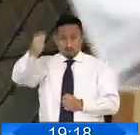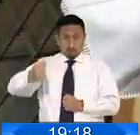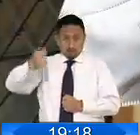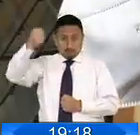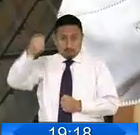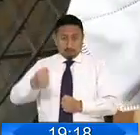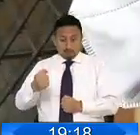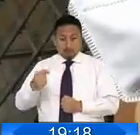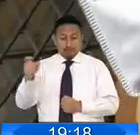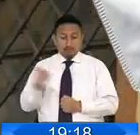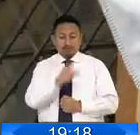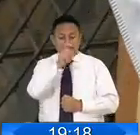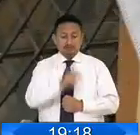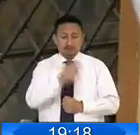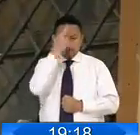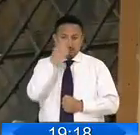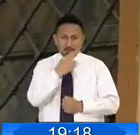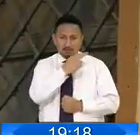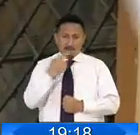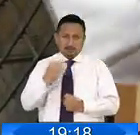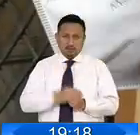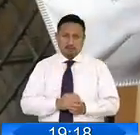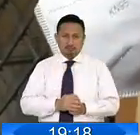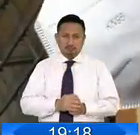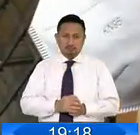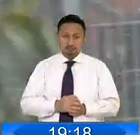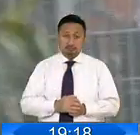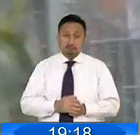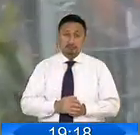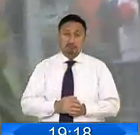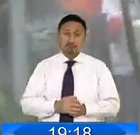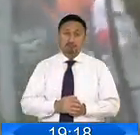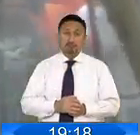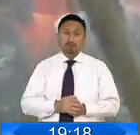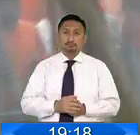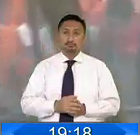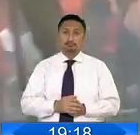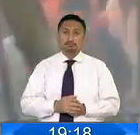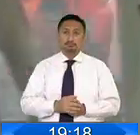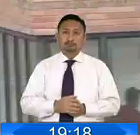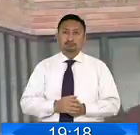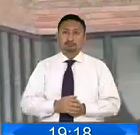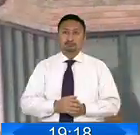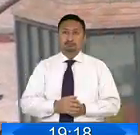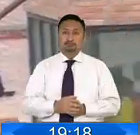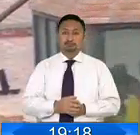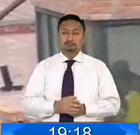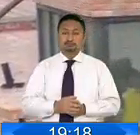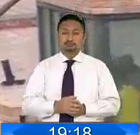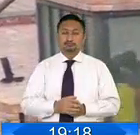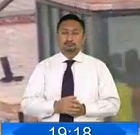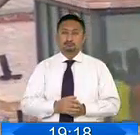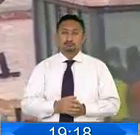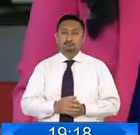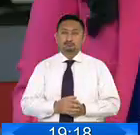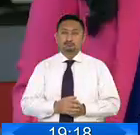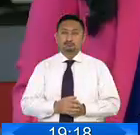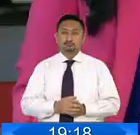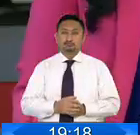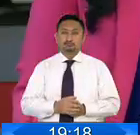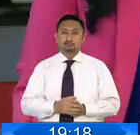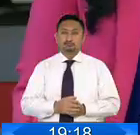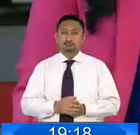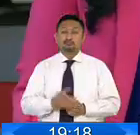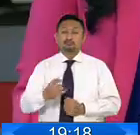que ser rehabilitado y sobre todo tomado en cuenta su dignidad humana. Desde la ciudad de Cuenca, informó Francisco Ramírez.